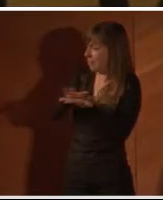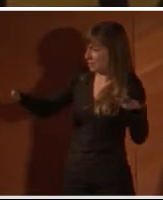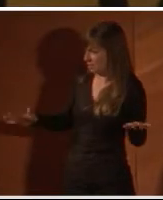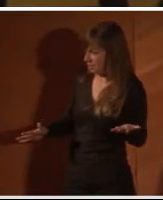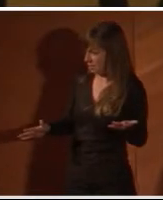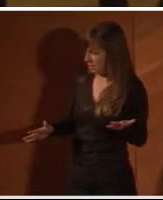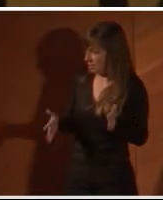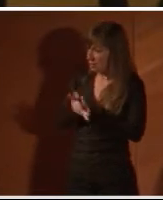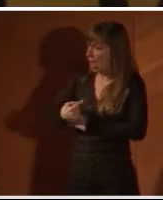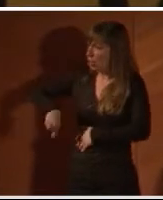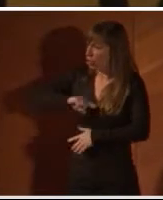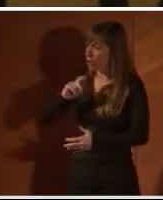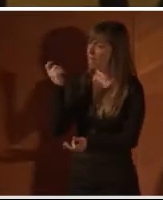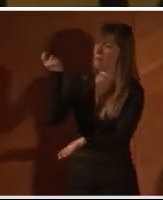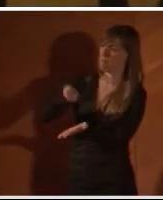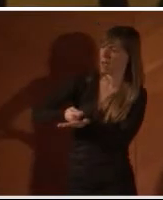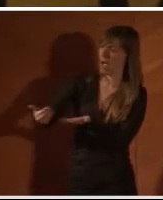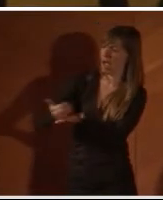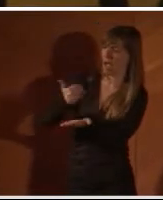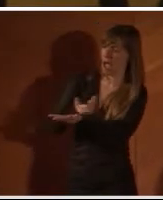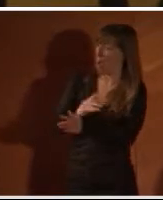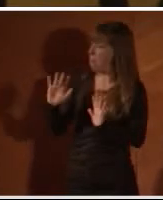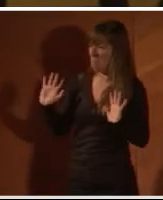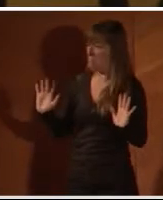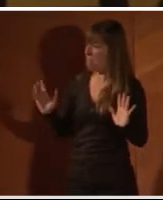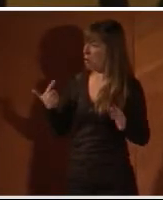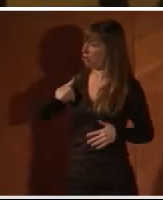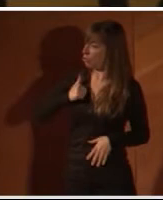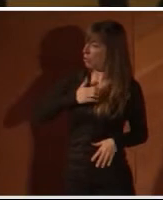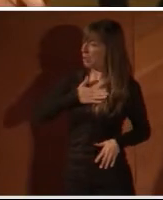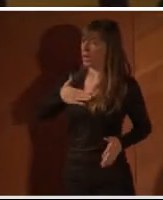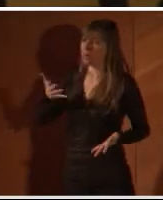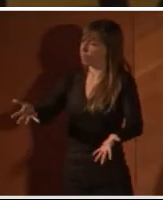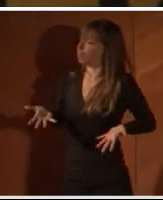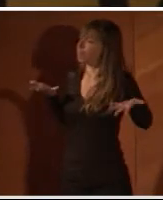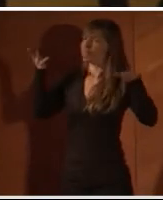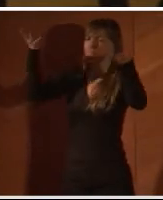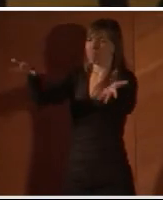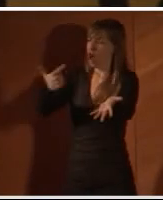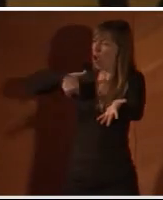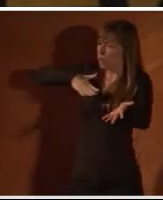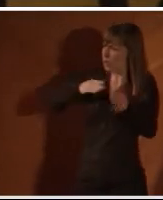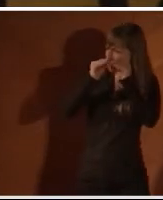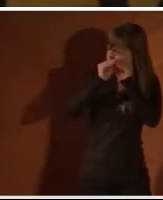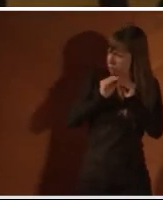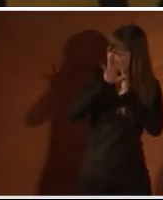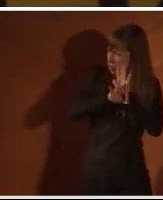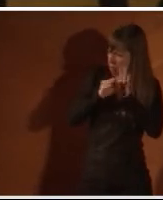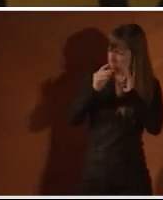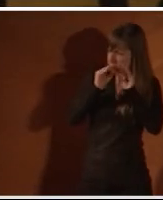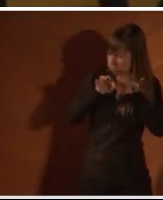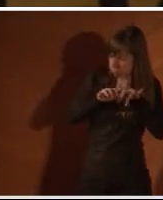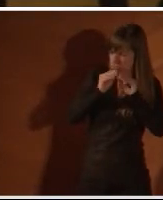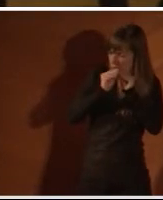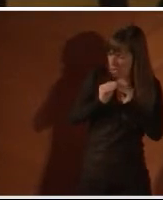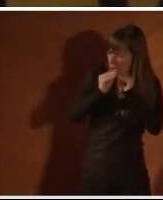contrario. La hemos puesto al alcance de todo el mundo y le hemos dicho a todo el mundo: aquí está el desarrollo tecnológico que hemos hecho, podéis